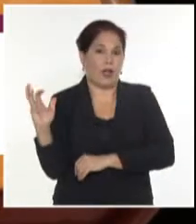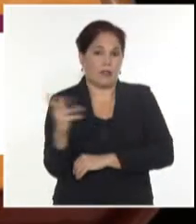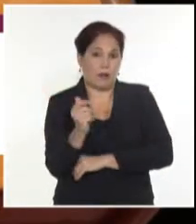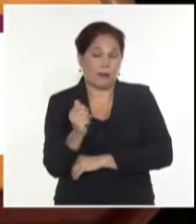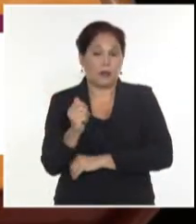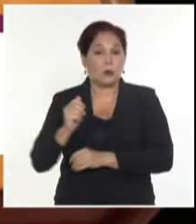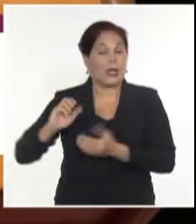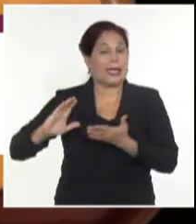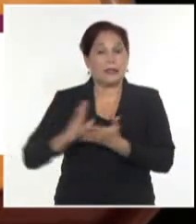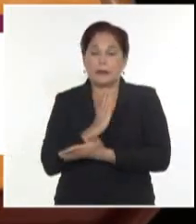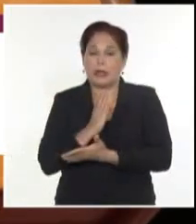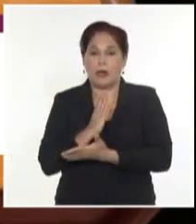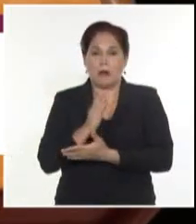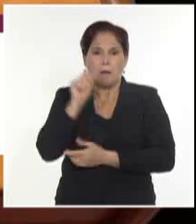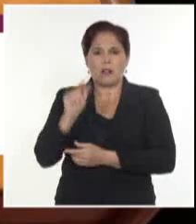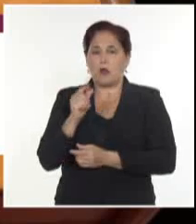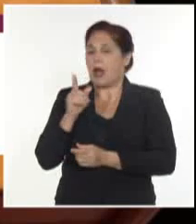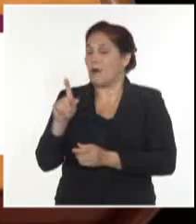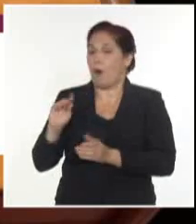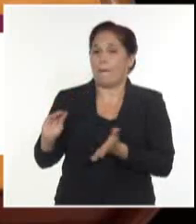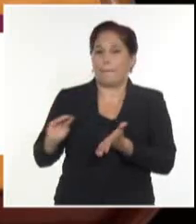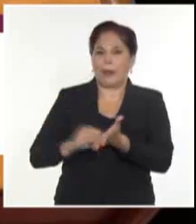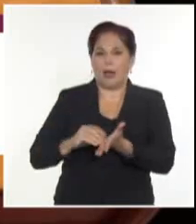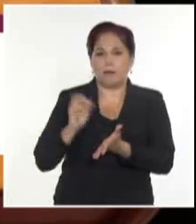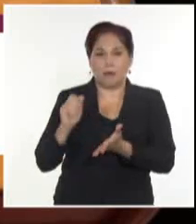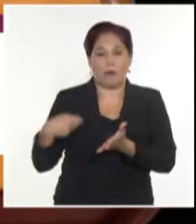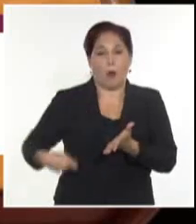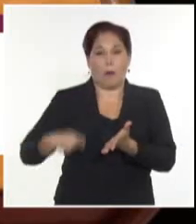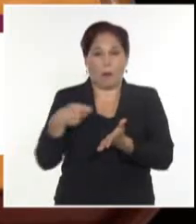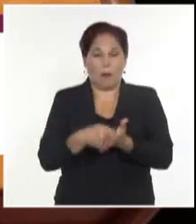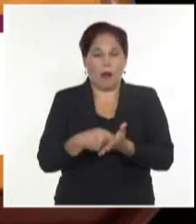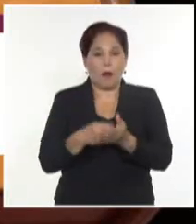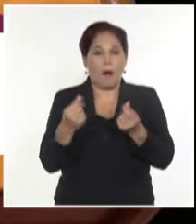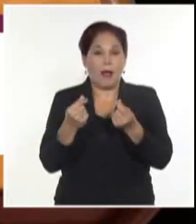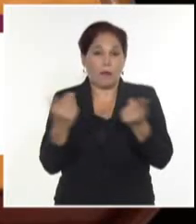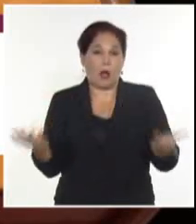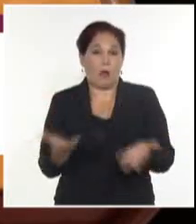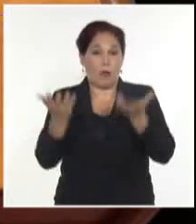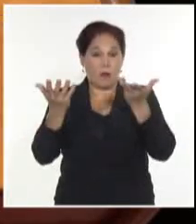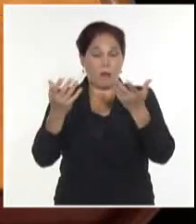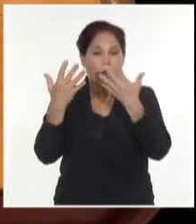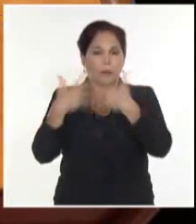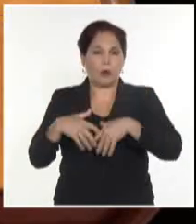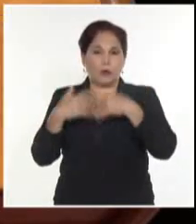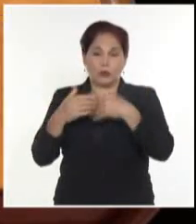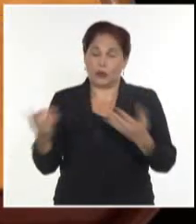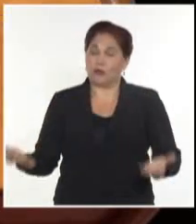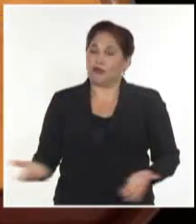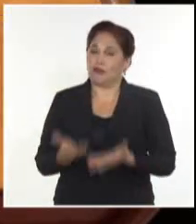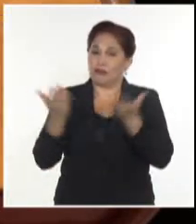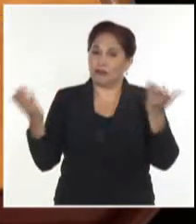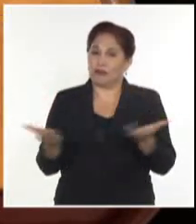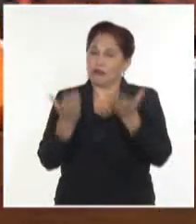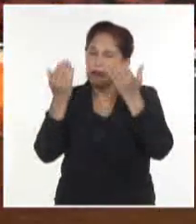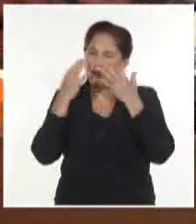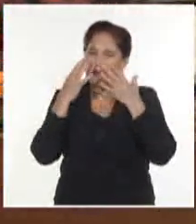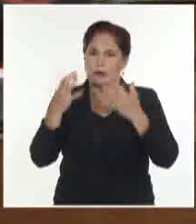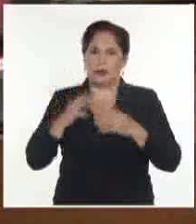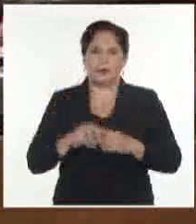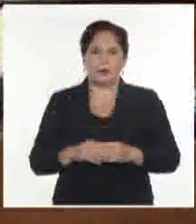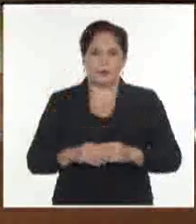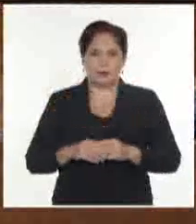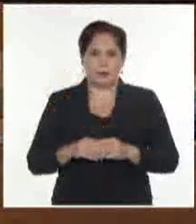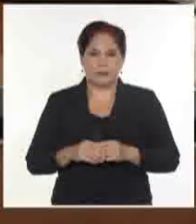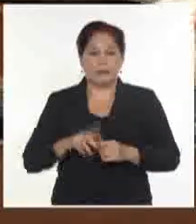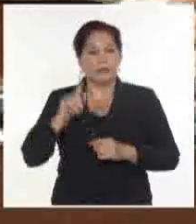la evasión fiscal e incrementar la producción. Son acciones que son vitales y necesarias en este sentido. Ante